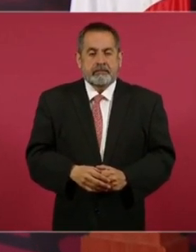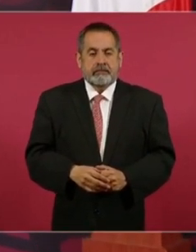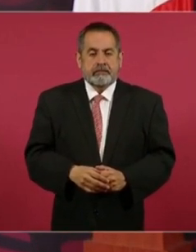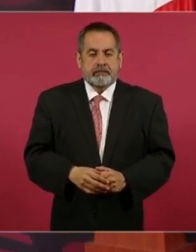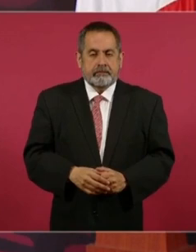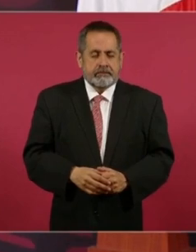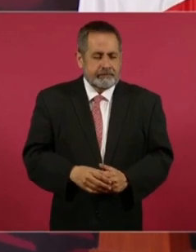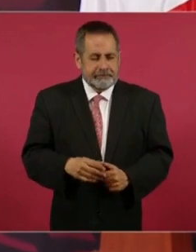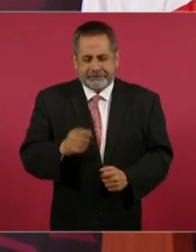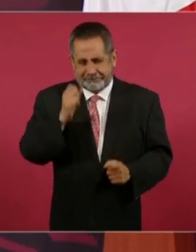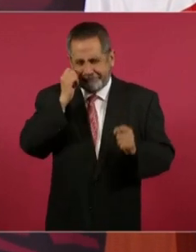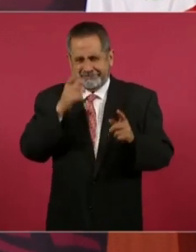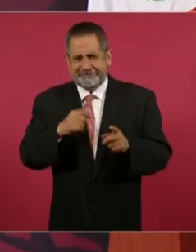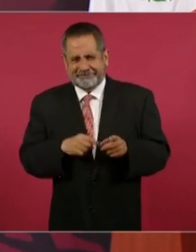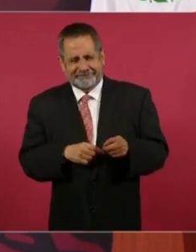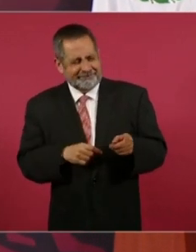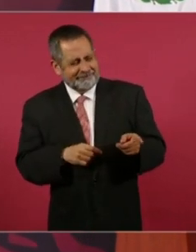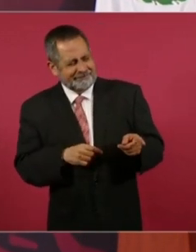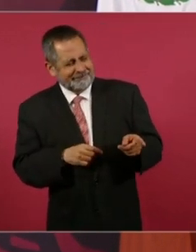Y llama mucho la atención